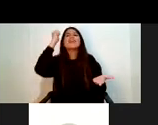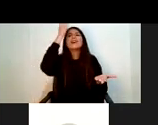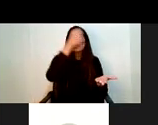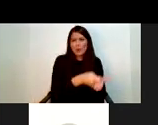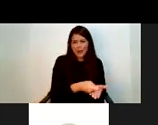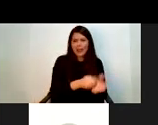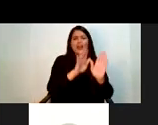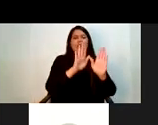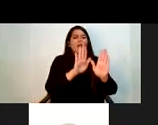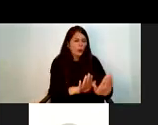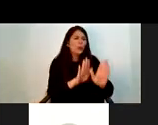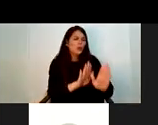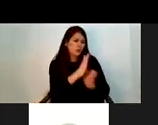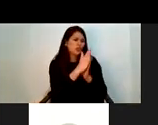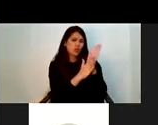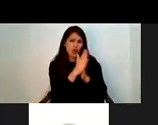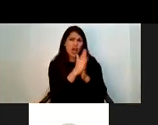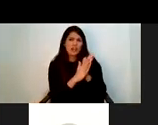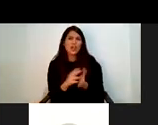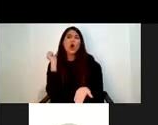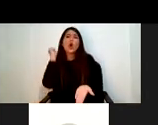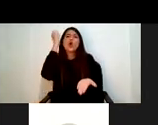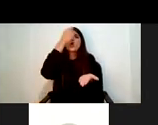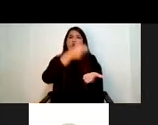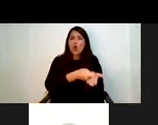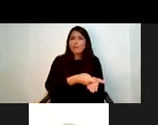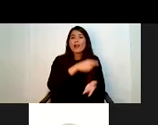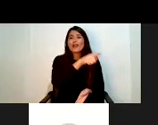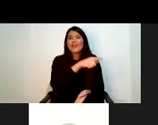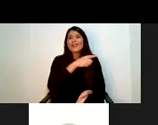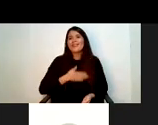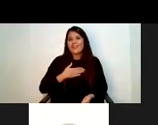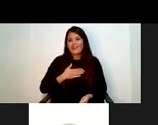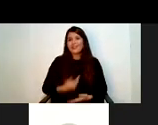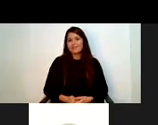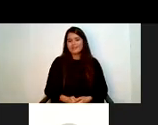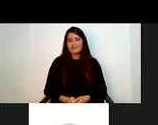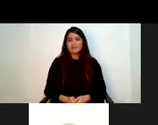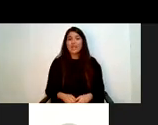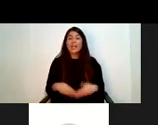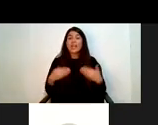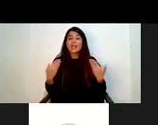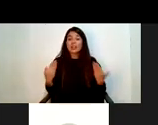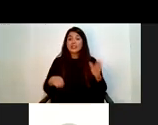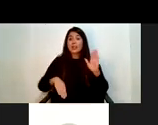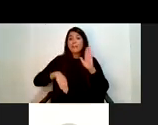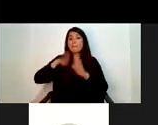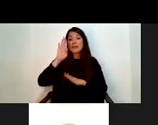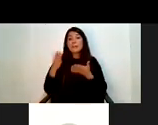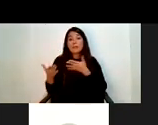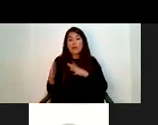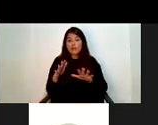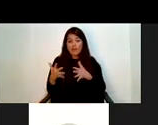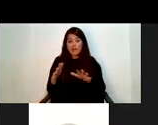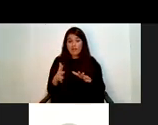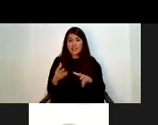el chocolate o le compra lo que el niño quiere. Entonces lo más probable es que lo